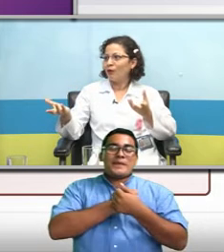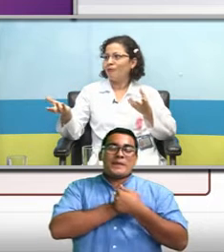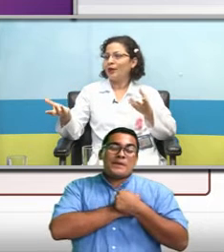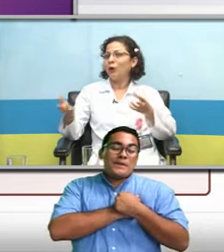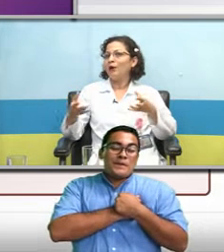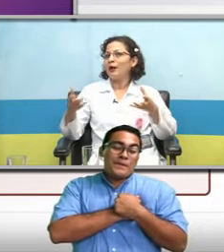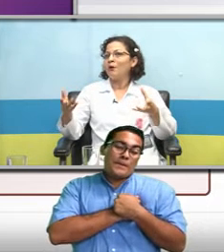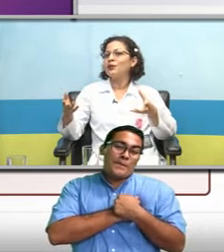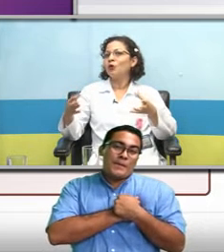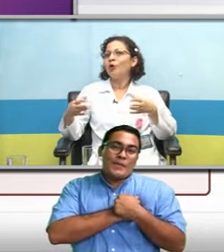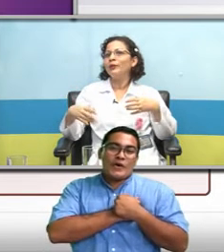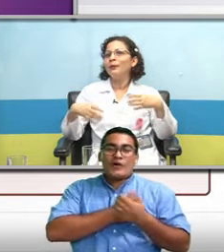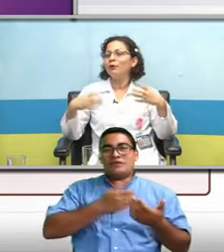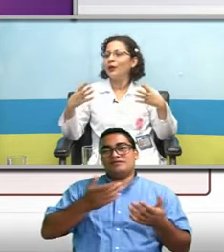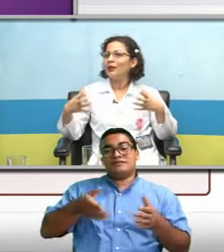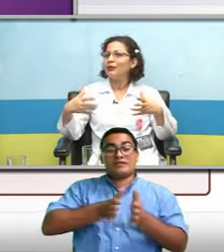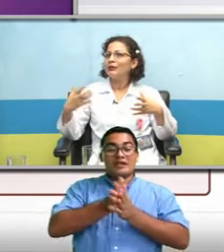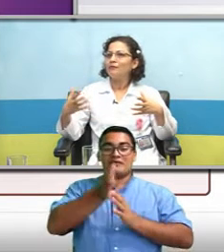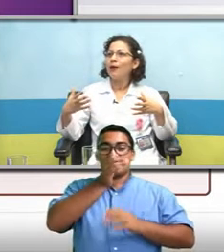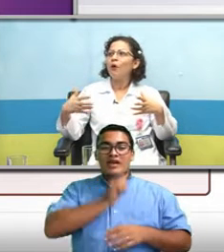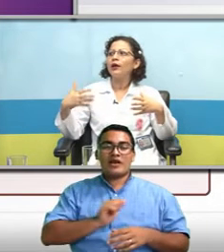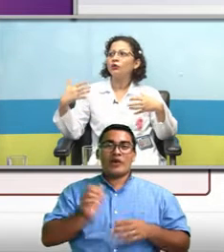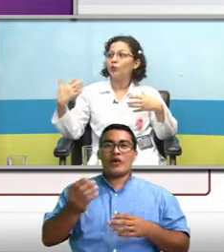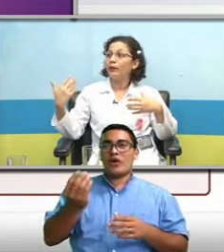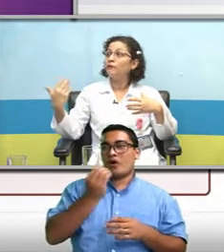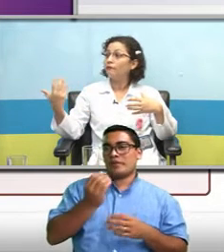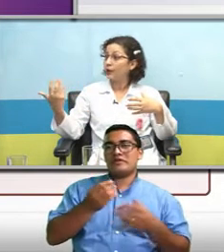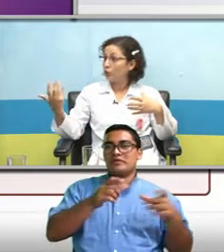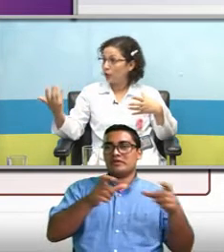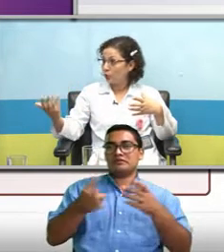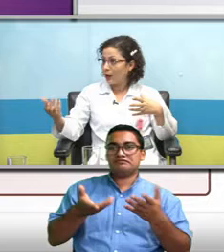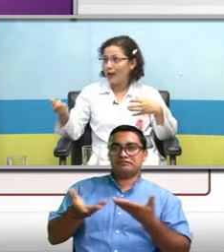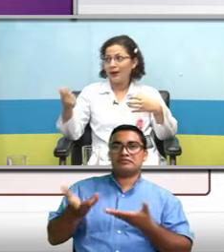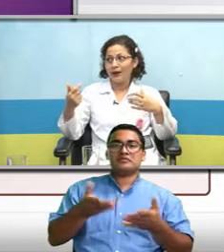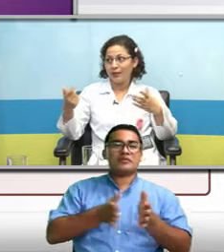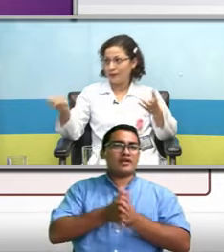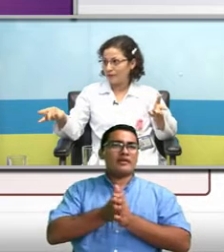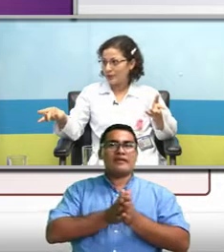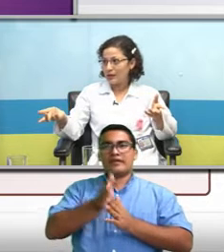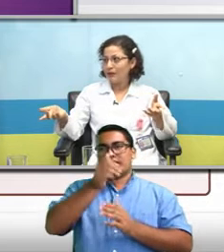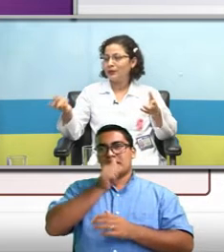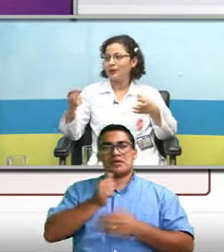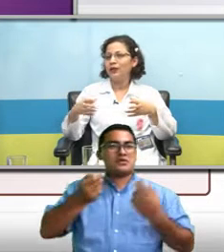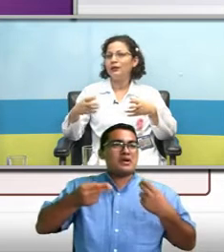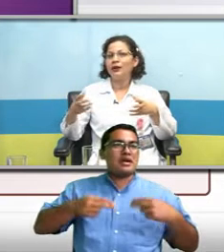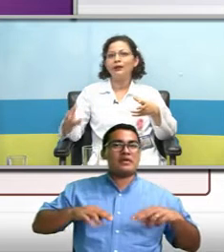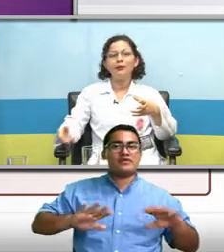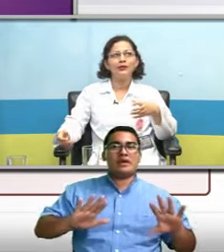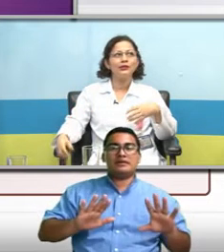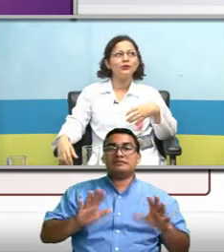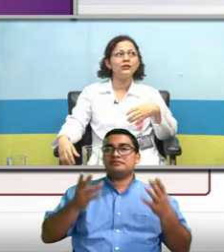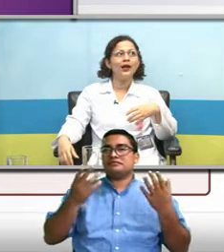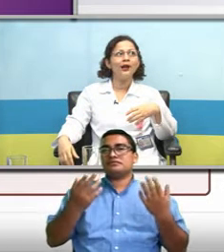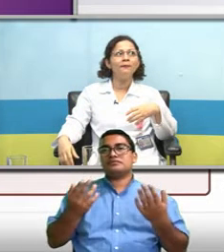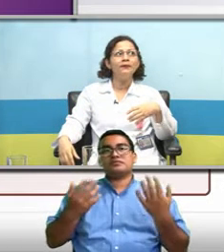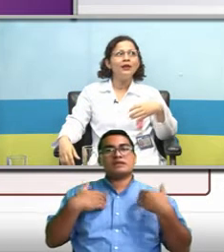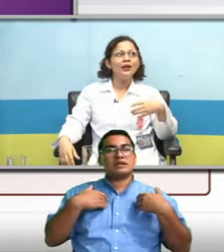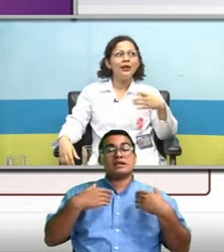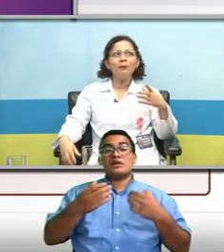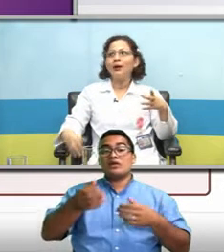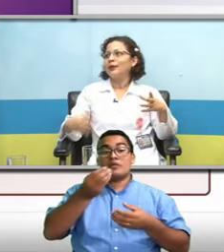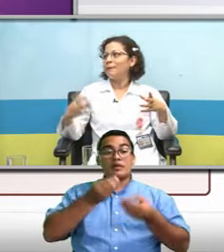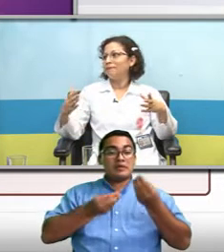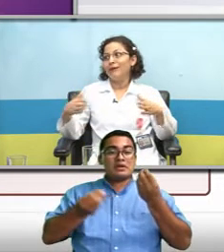haciendo fresco y estábamos haciendo comida porque le incentivamos a que tomen frescos naturales, nada artificial, ¿verdad? Y la alimentación sana,